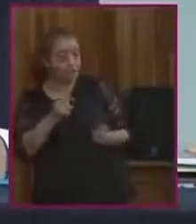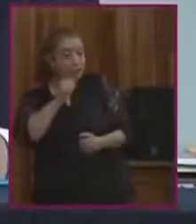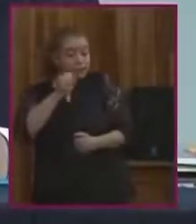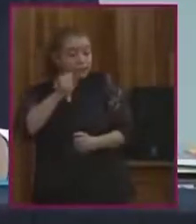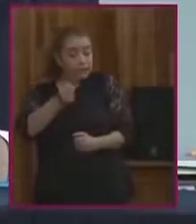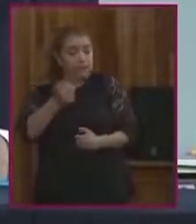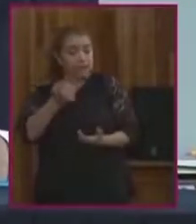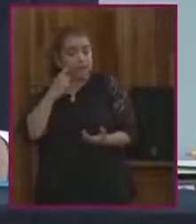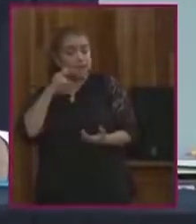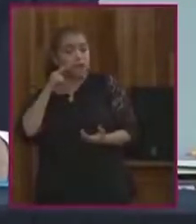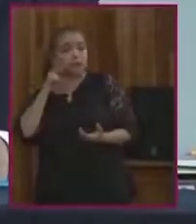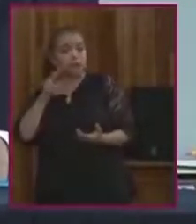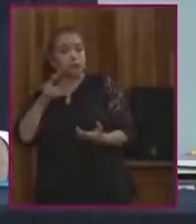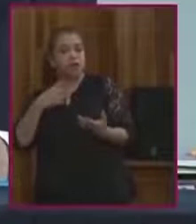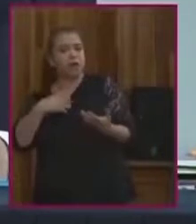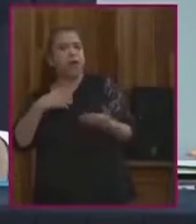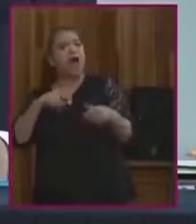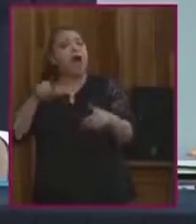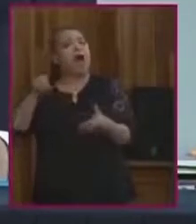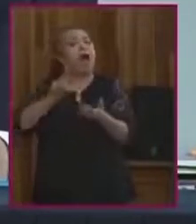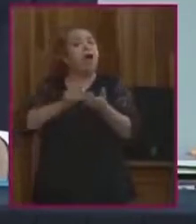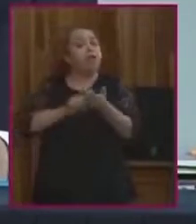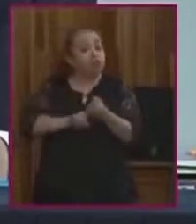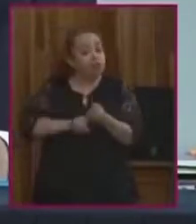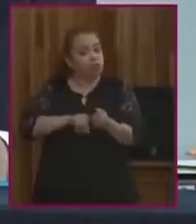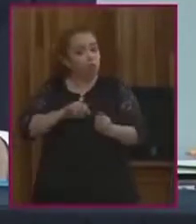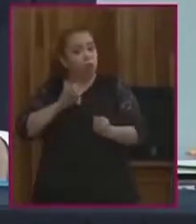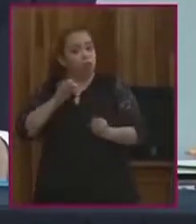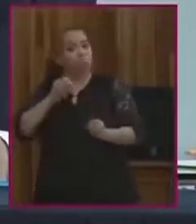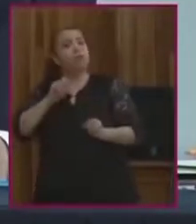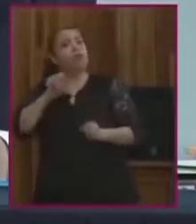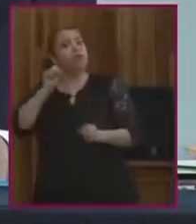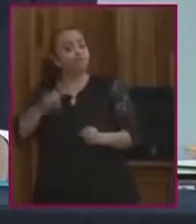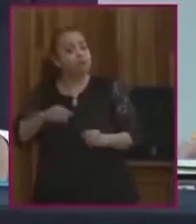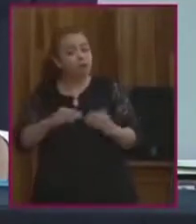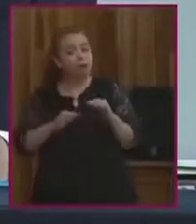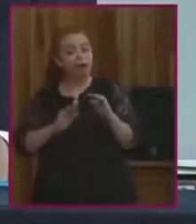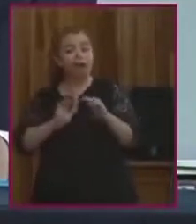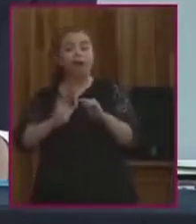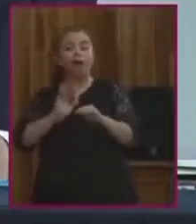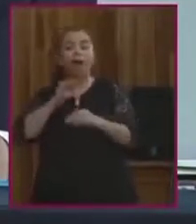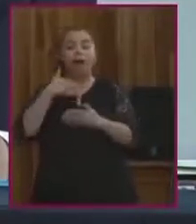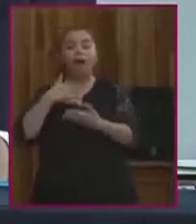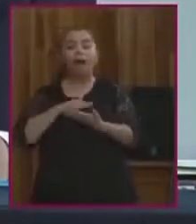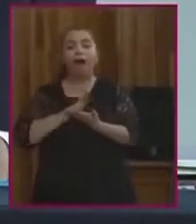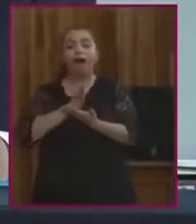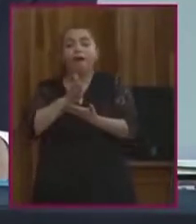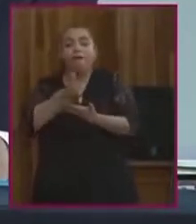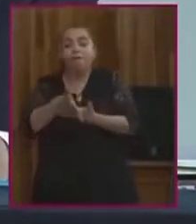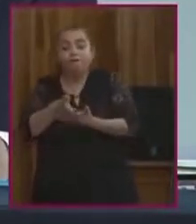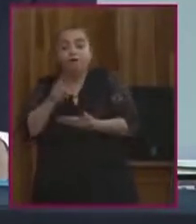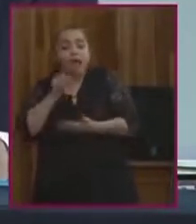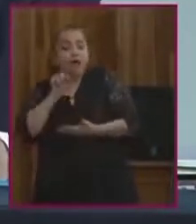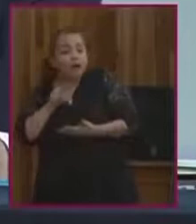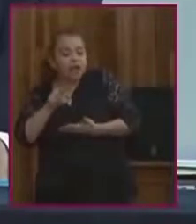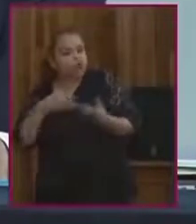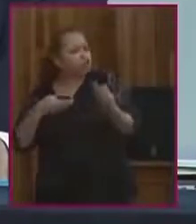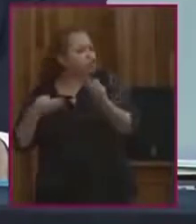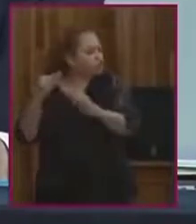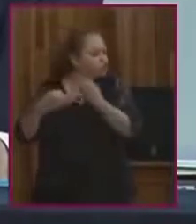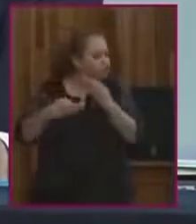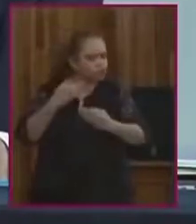deben y pueden llevarse a cabo dentro y fuera de la escuela, lo cual requiere que en el proceso de aprendizaje participen todos los actores del proceso